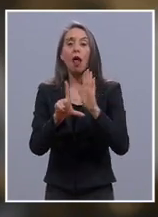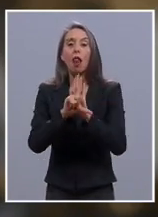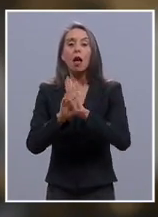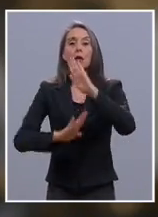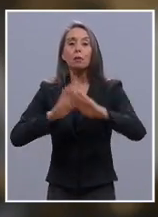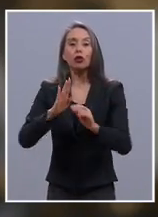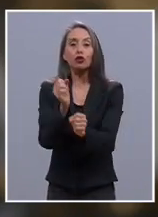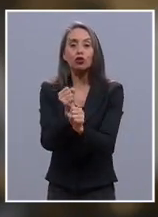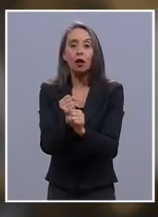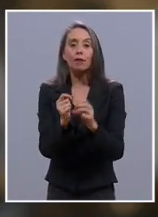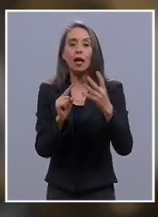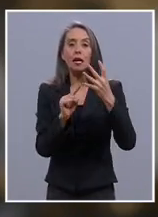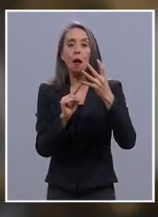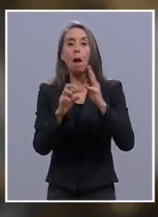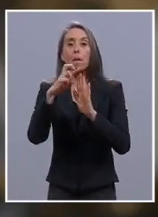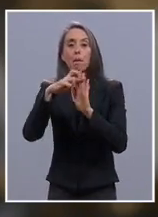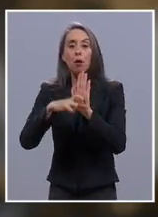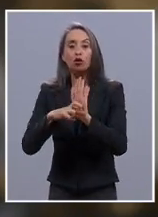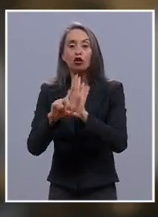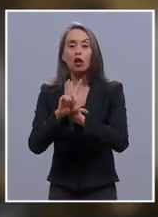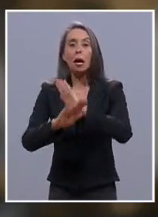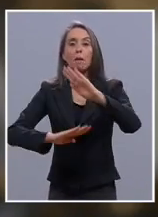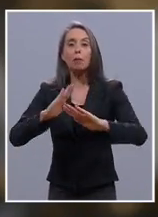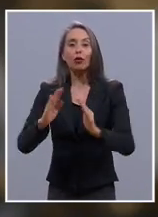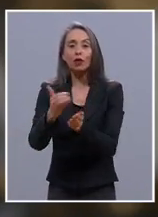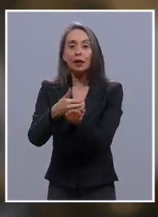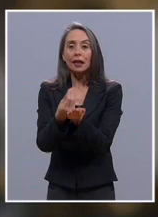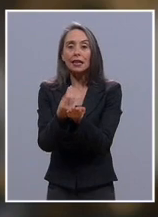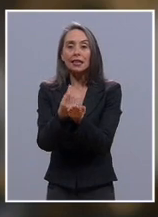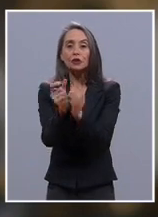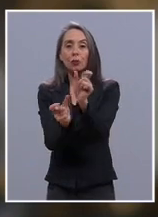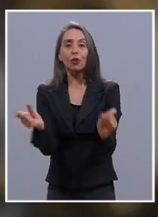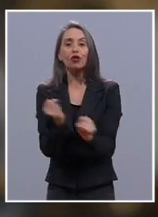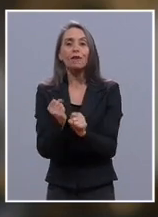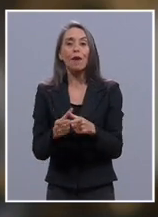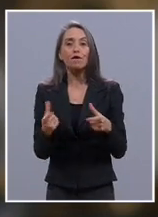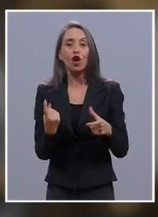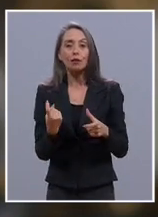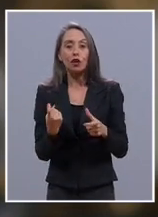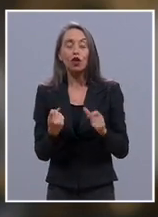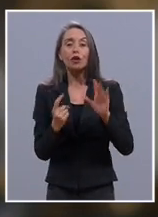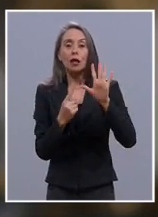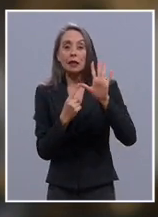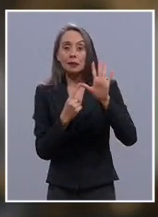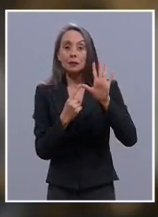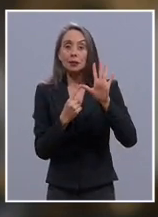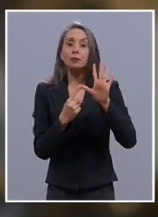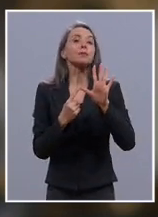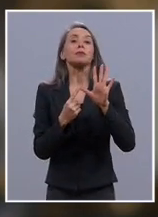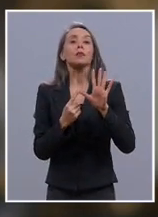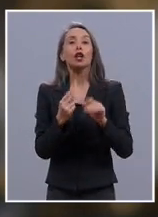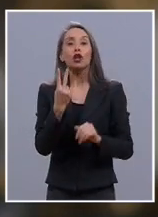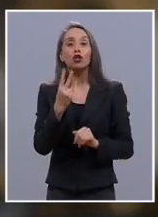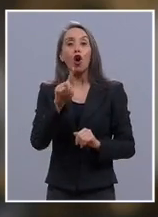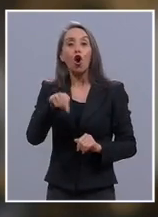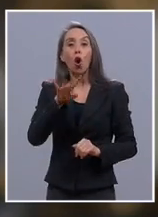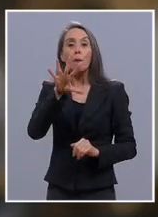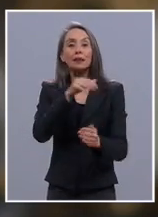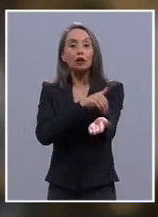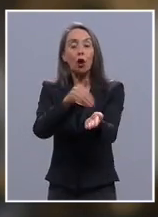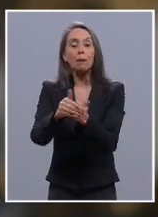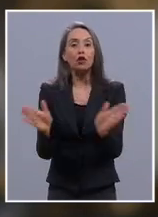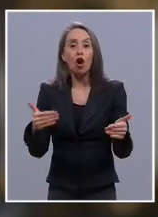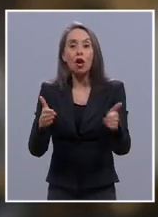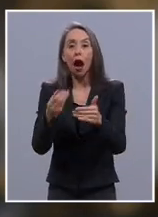el proyecto de protección de los ingresos de trabajadores a honorarios la distribución de 2,5 millones